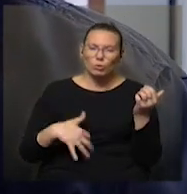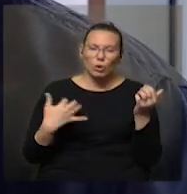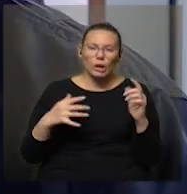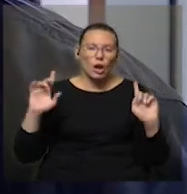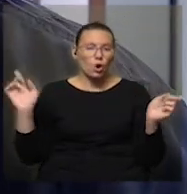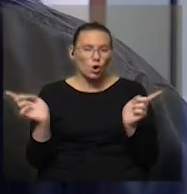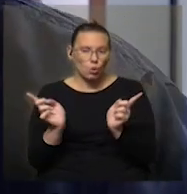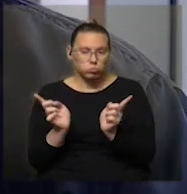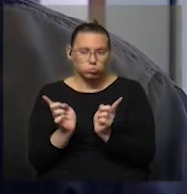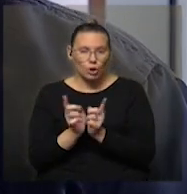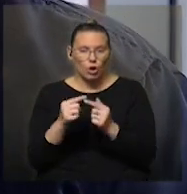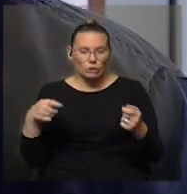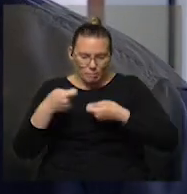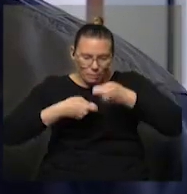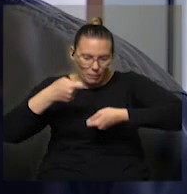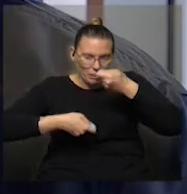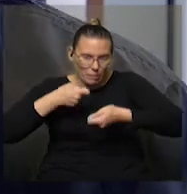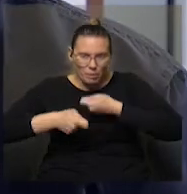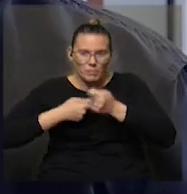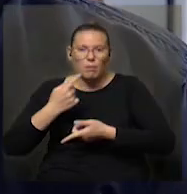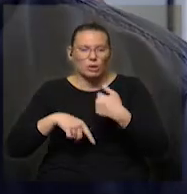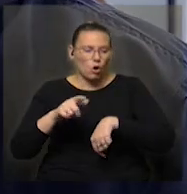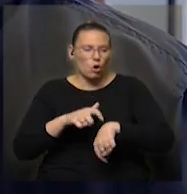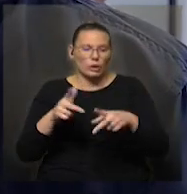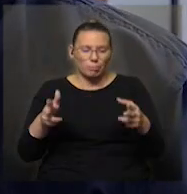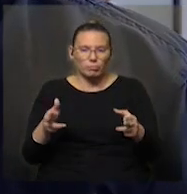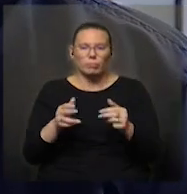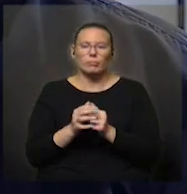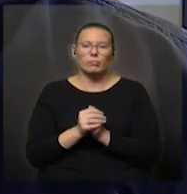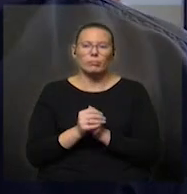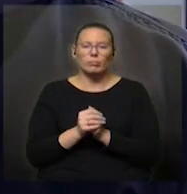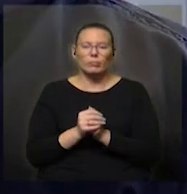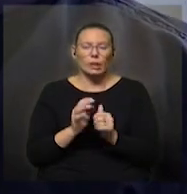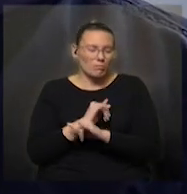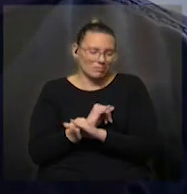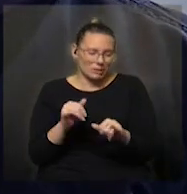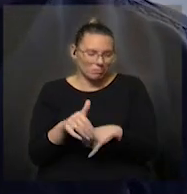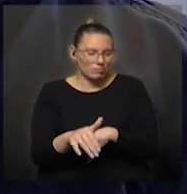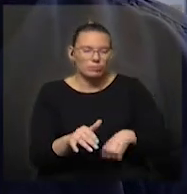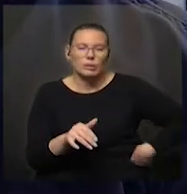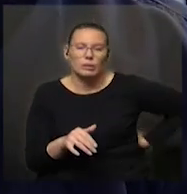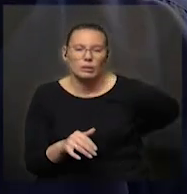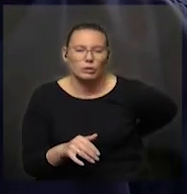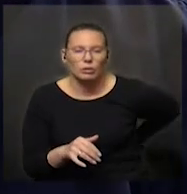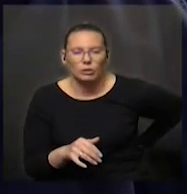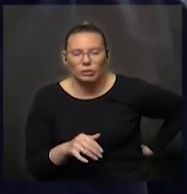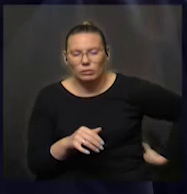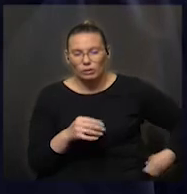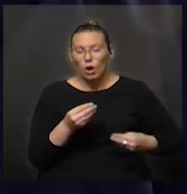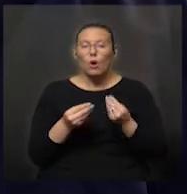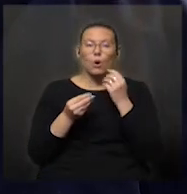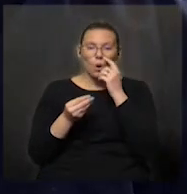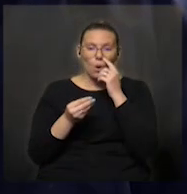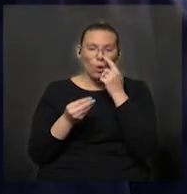cuanto a todo lo que le vamos a meter dentro de él, ¿no? Muy bien. Chicos, como para ir cerrando la nota, ¿cómo